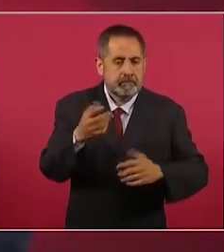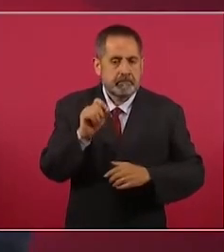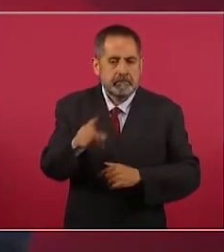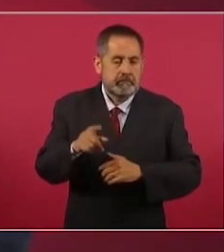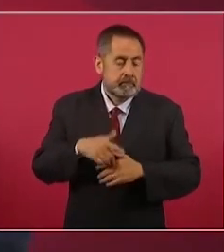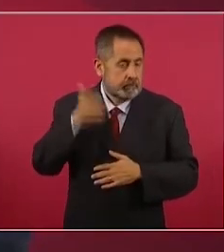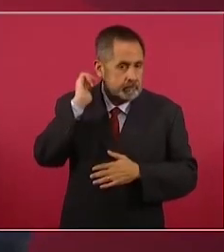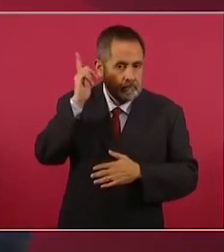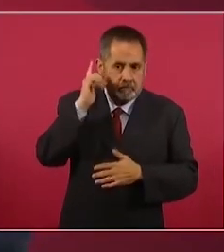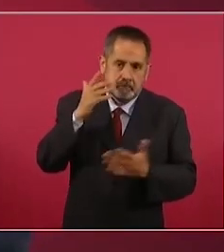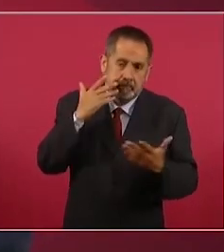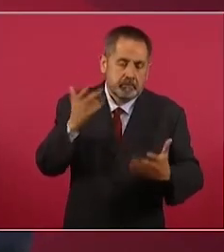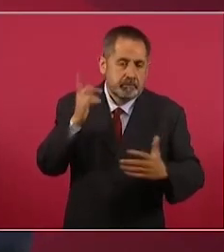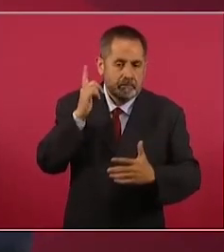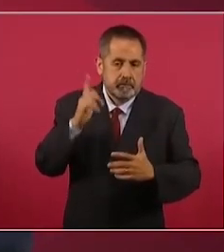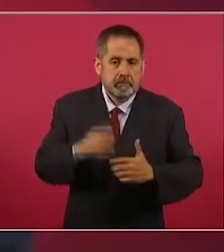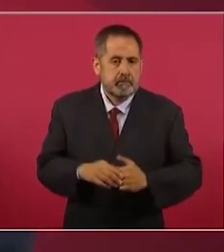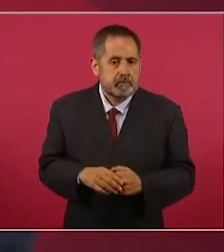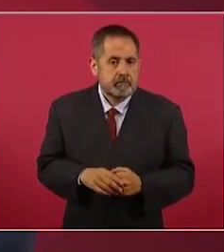deseamos